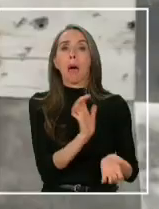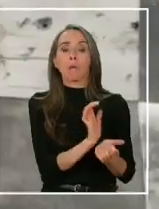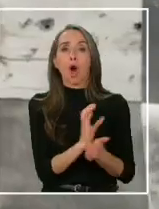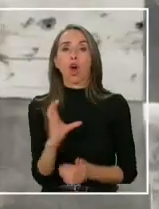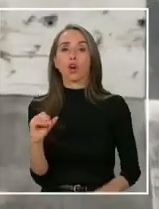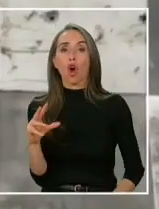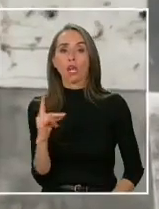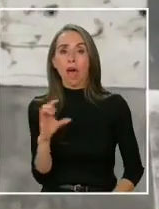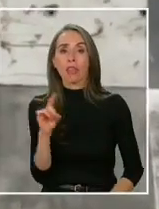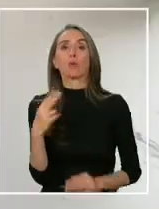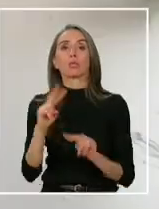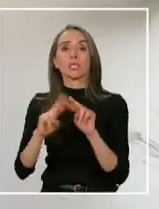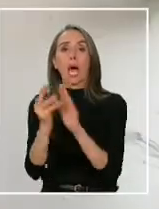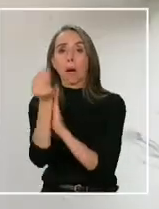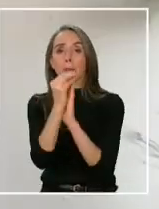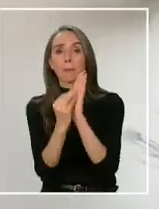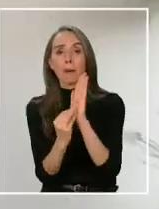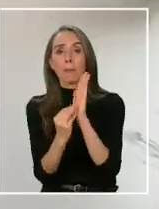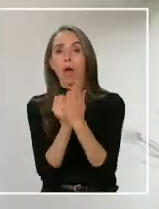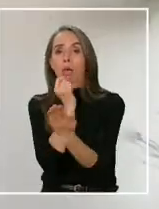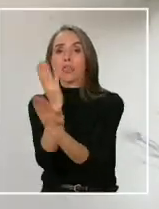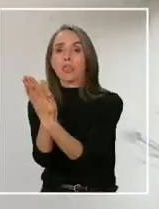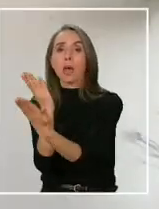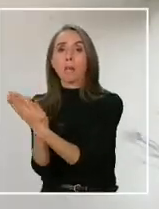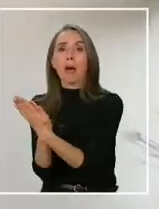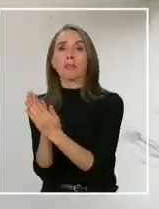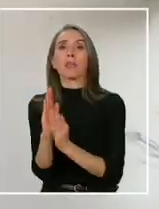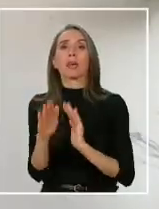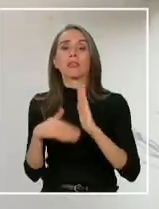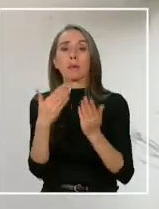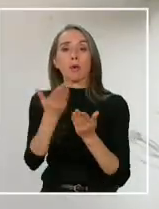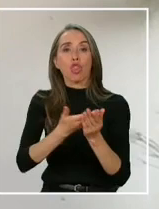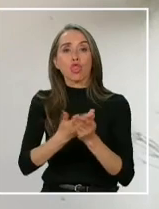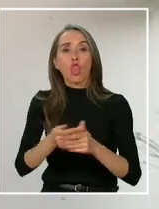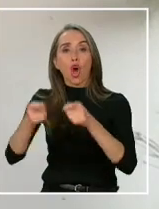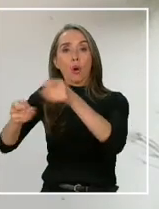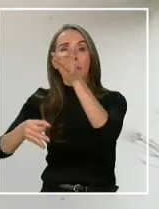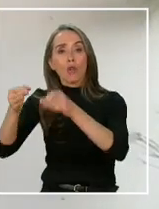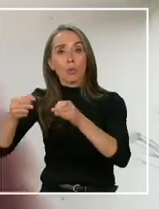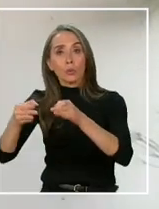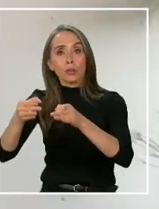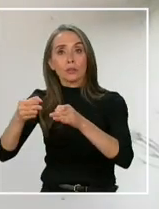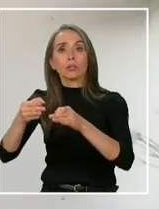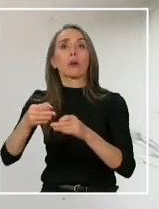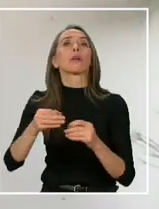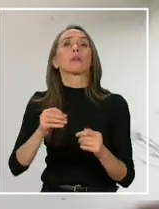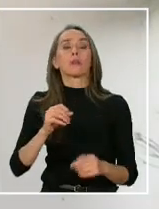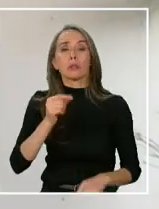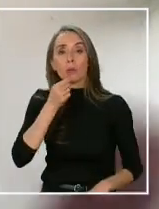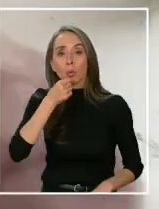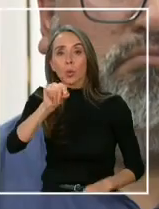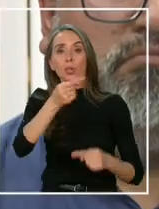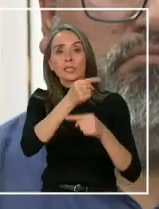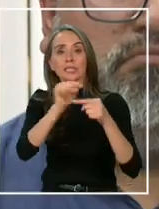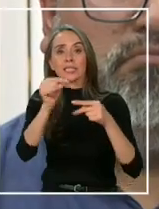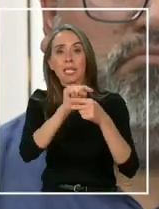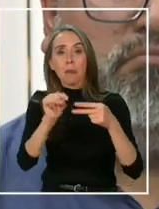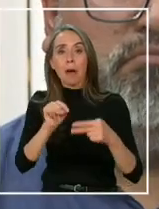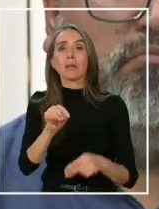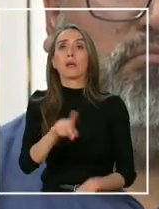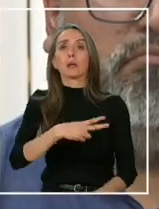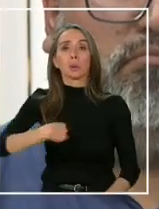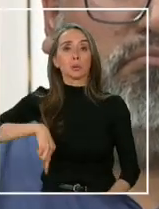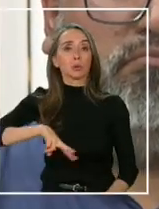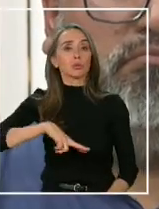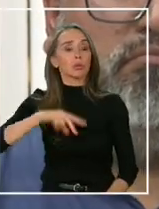Conadecus ya tiene preparadas las demandas respectivas después de la exhibición de documentos y la haremos en los próximos semanas. Nos parece